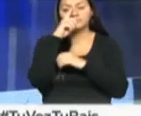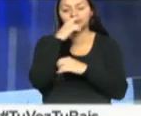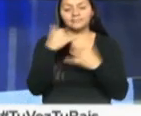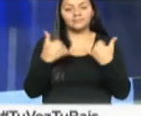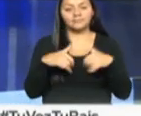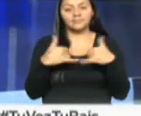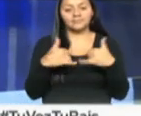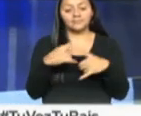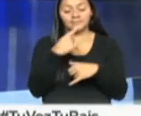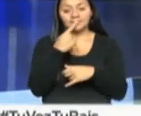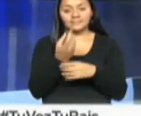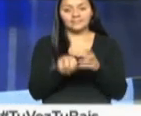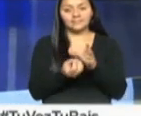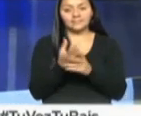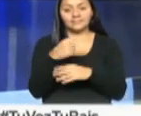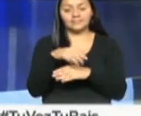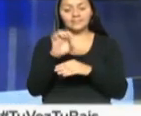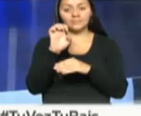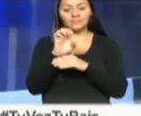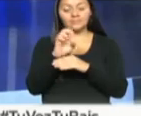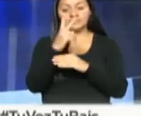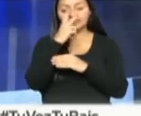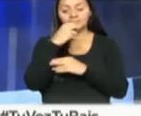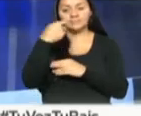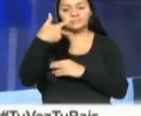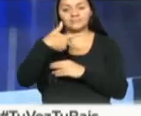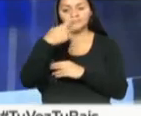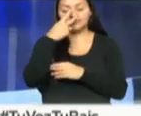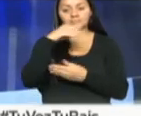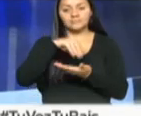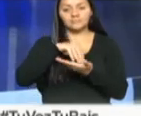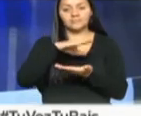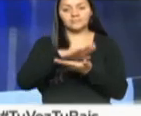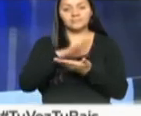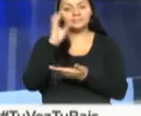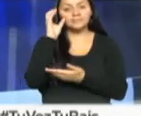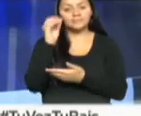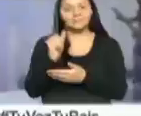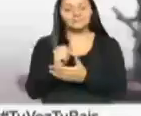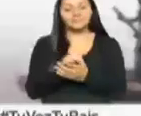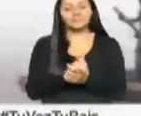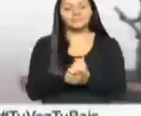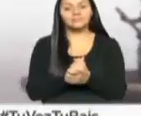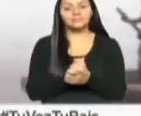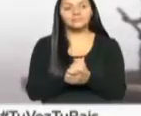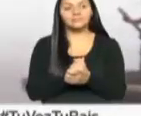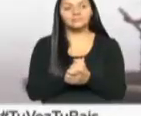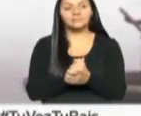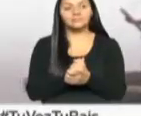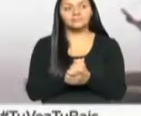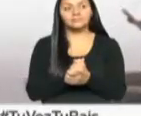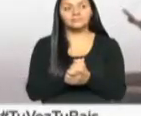el sexto que se crea en el país y el tercero que se realiza en Cuenca.